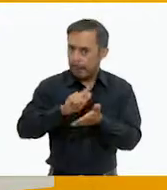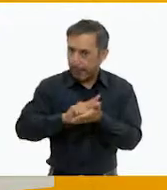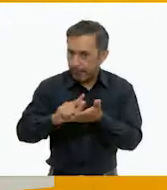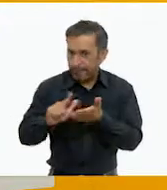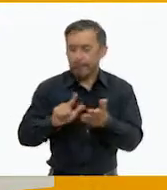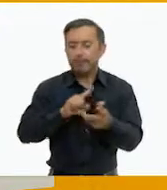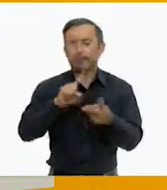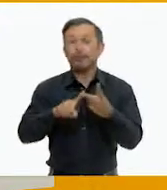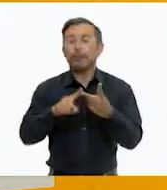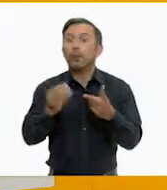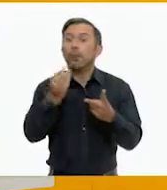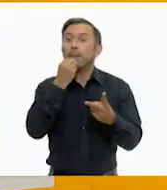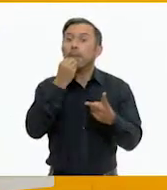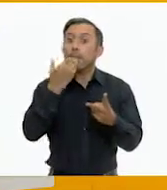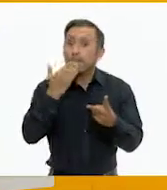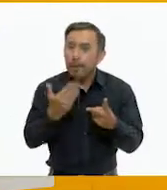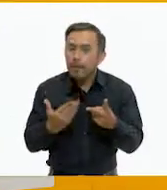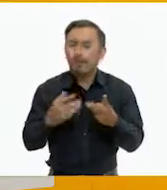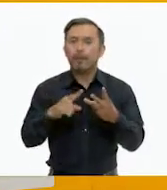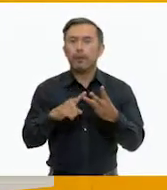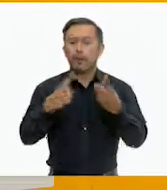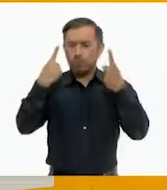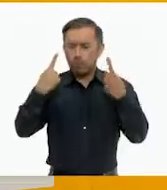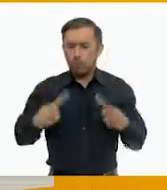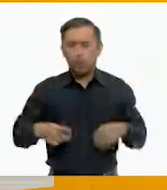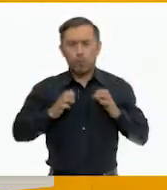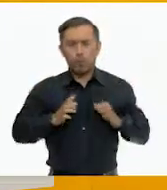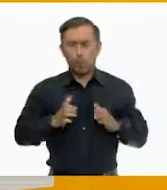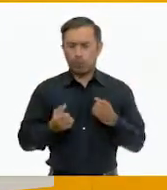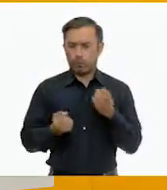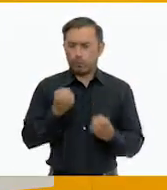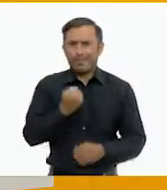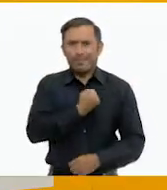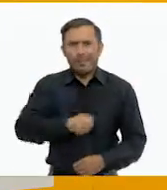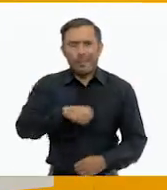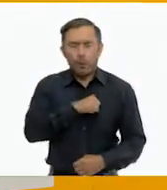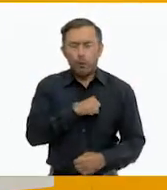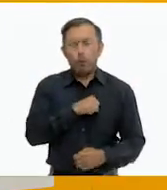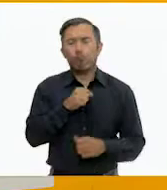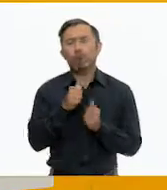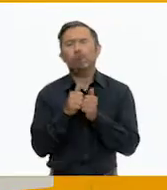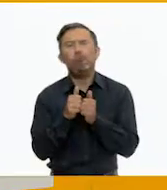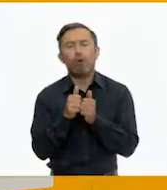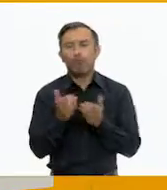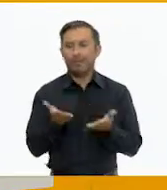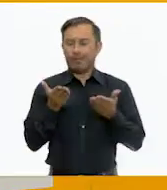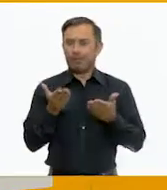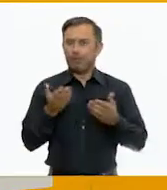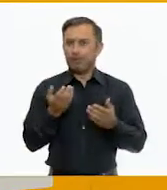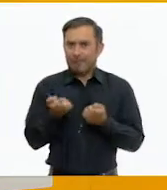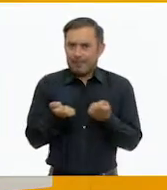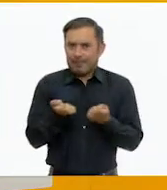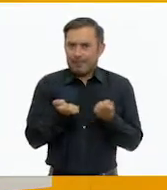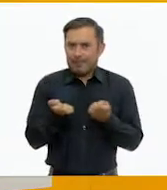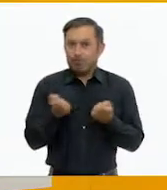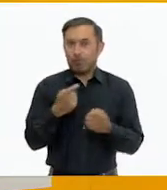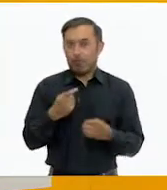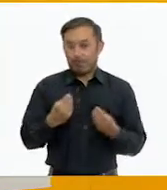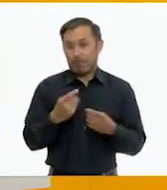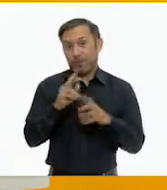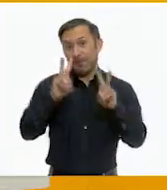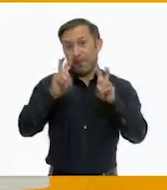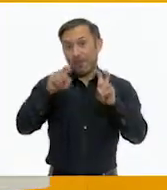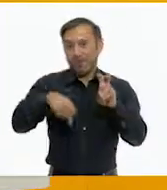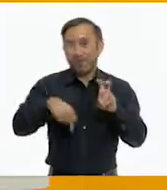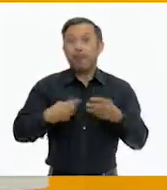de la alimentación, de la salud física, de la activación física. Esto es vida saludable. Pero antes de